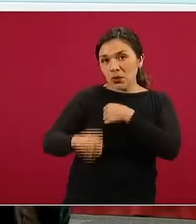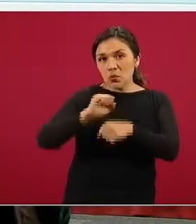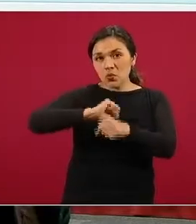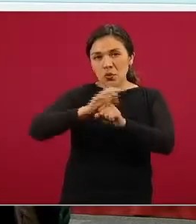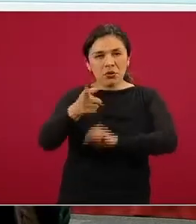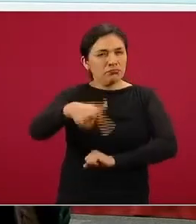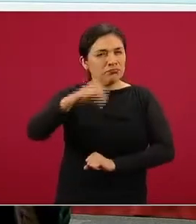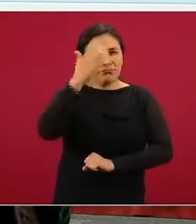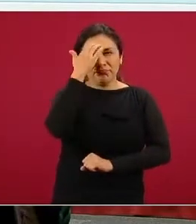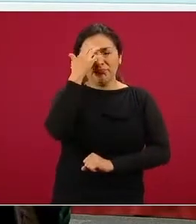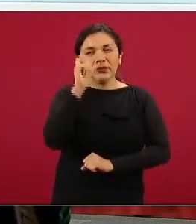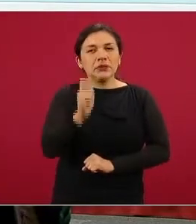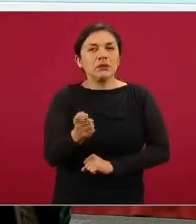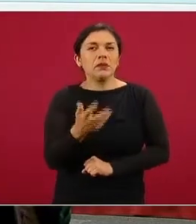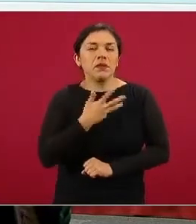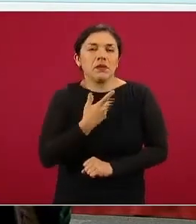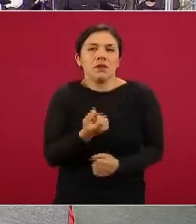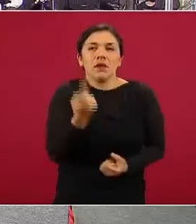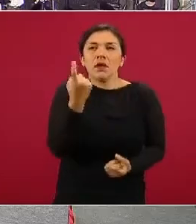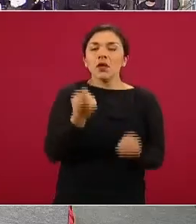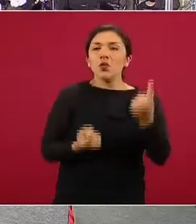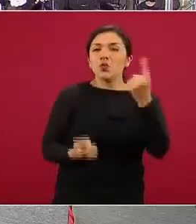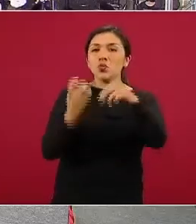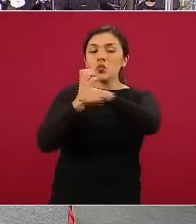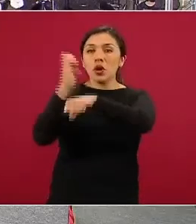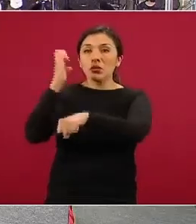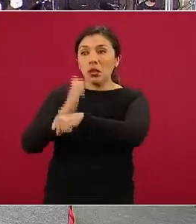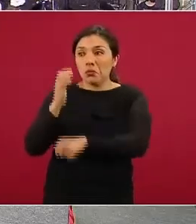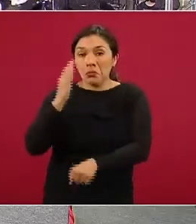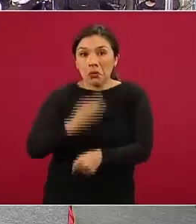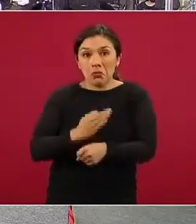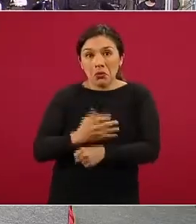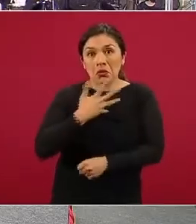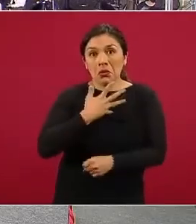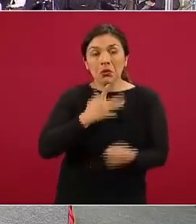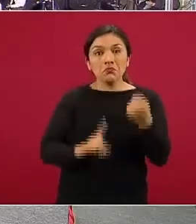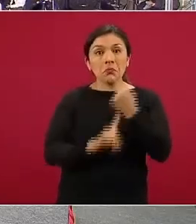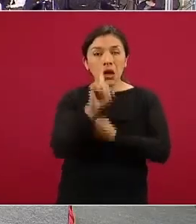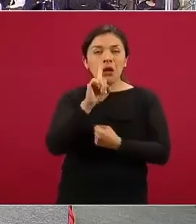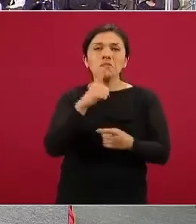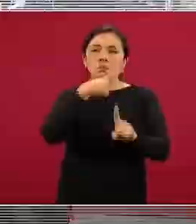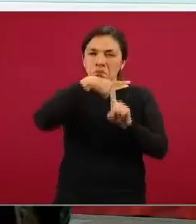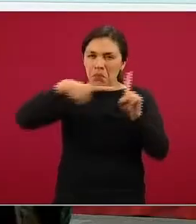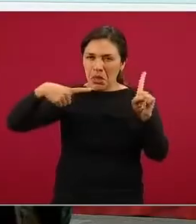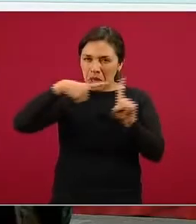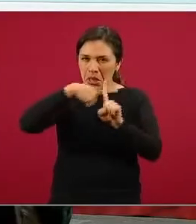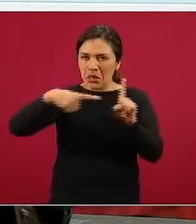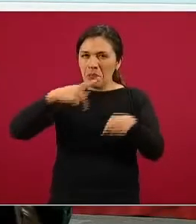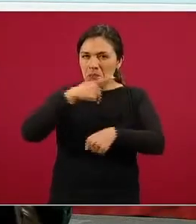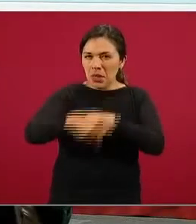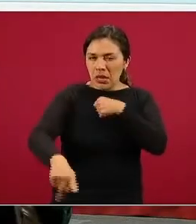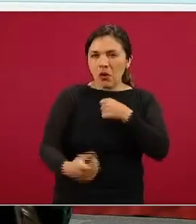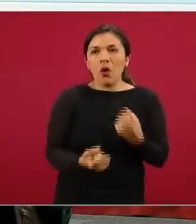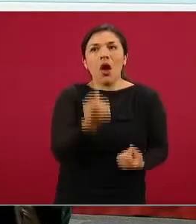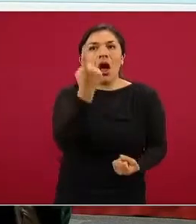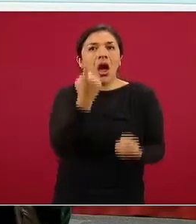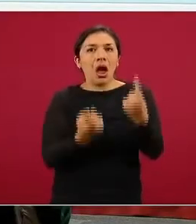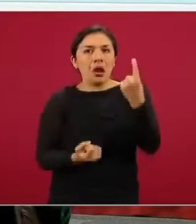saben, hay entidades que en este momento estarían en riesgo medio, algunas en